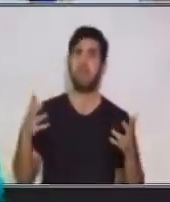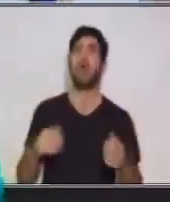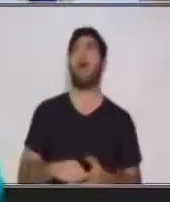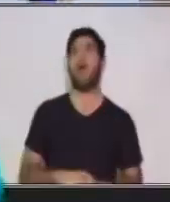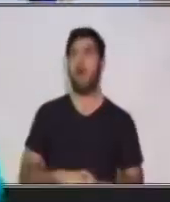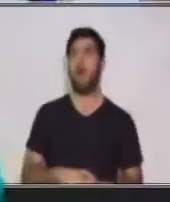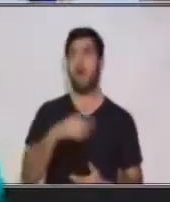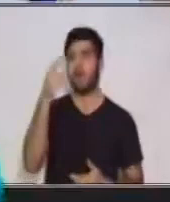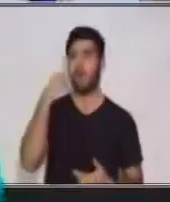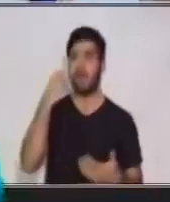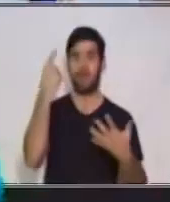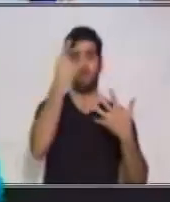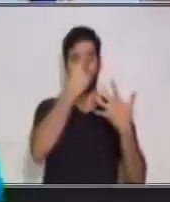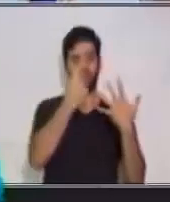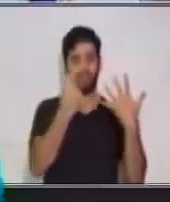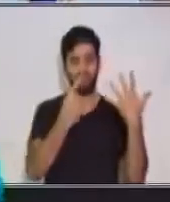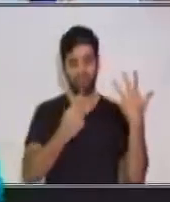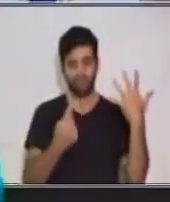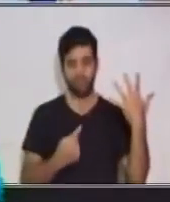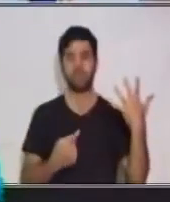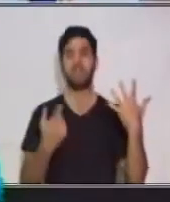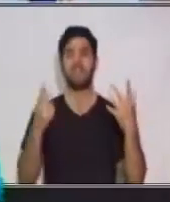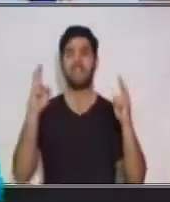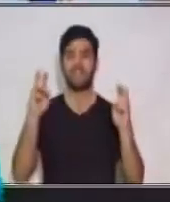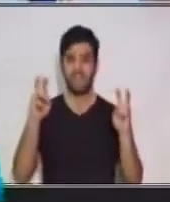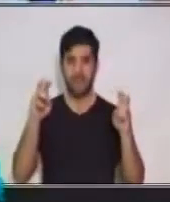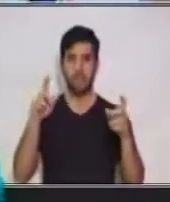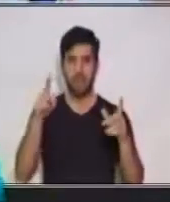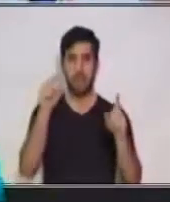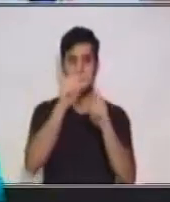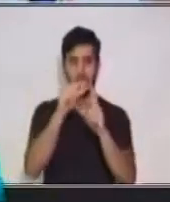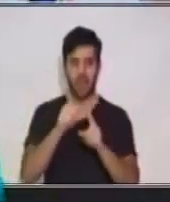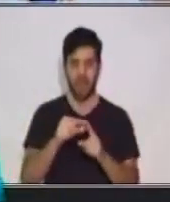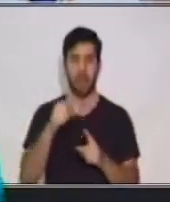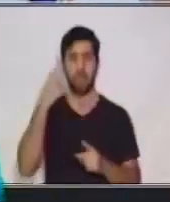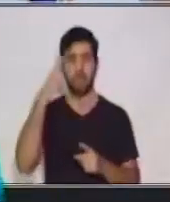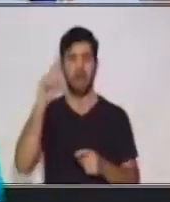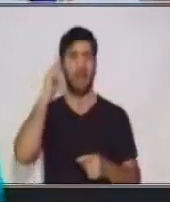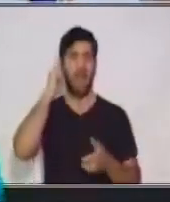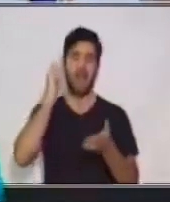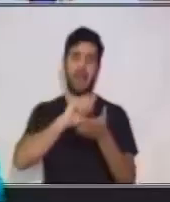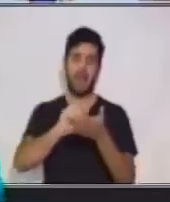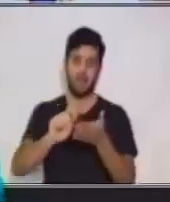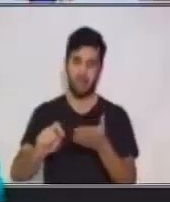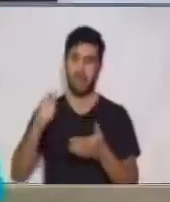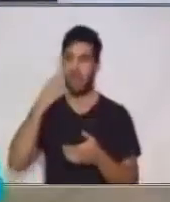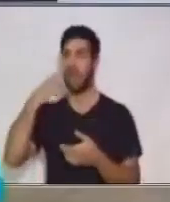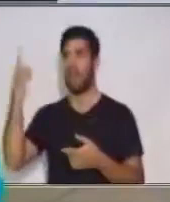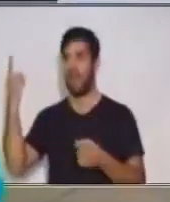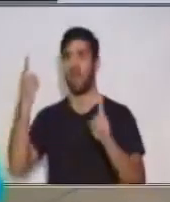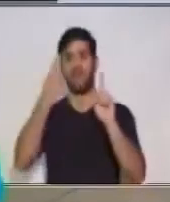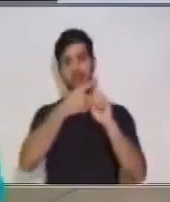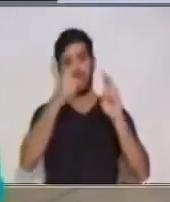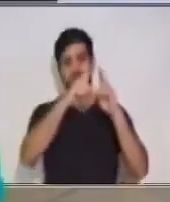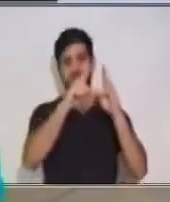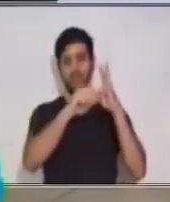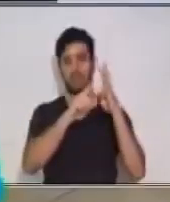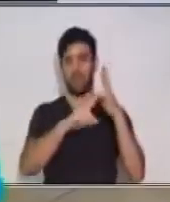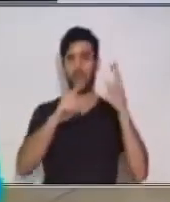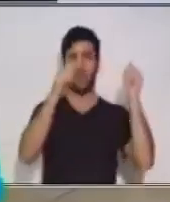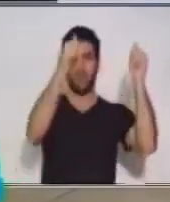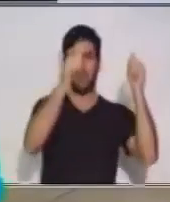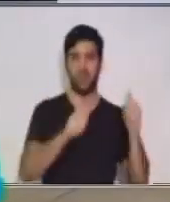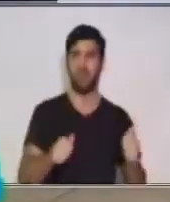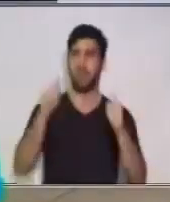a lograr poder identificar y clasificar semánticamente al adverbio, al pronombre, al artículo y a las